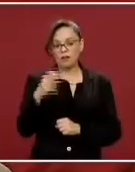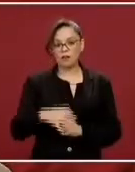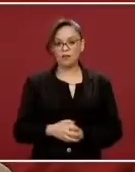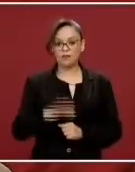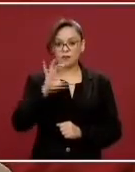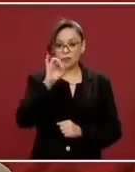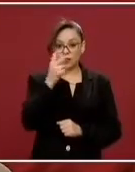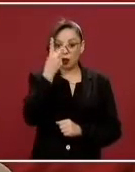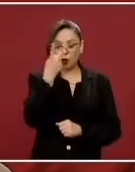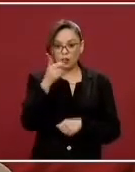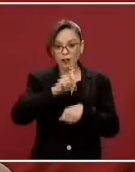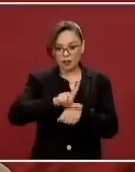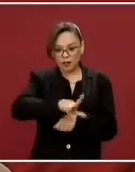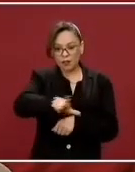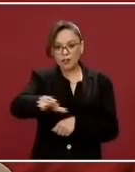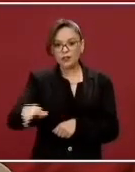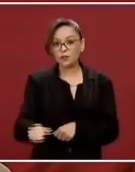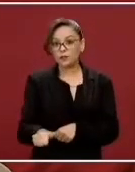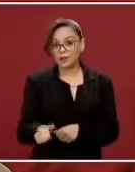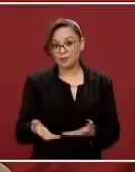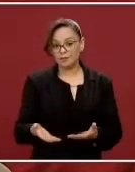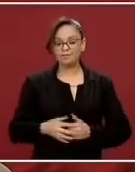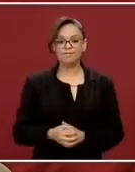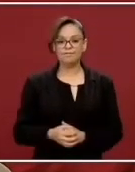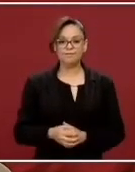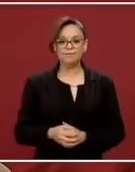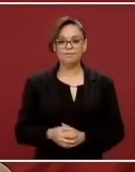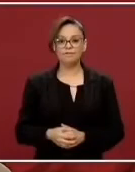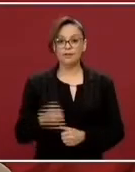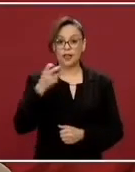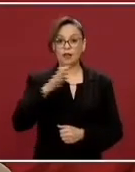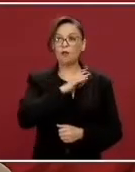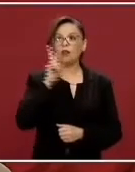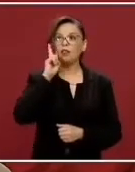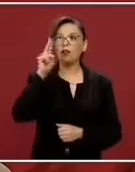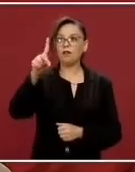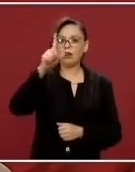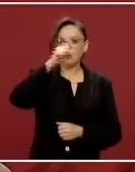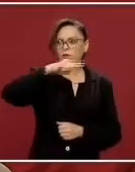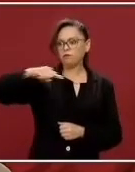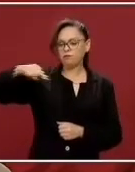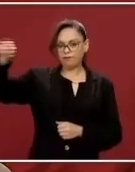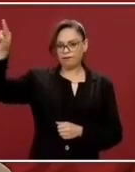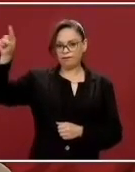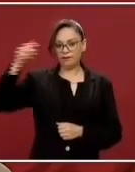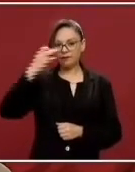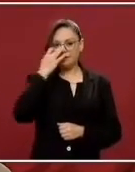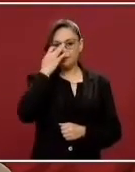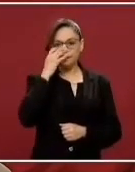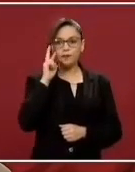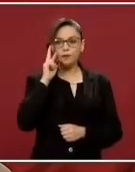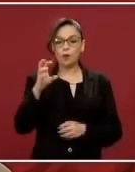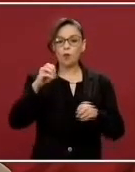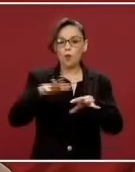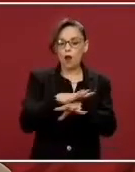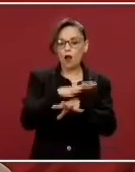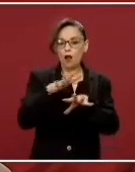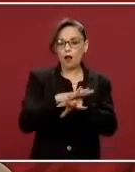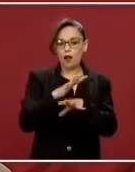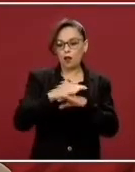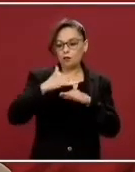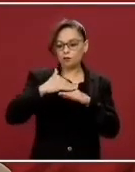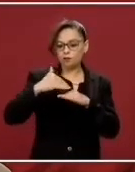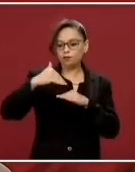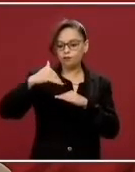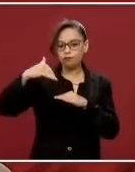después. En estas gráficas se ve con una línea cómo va cambiando la cantidad de